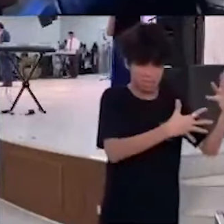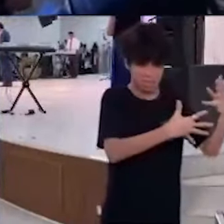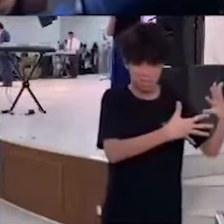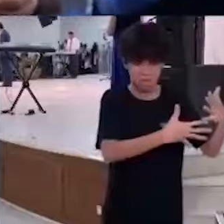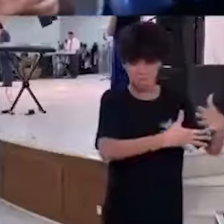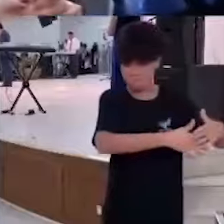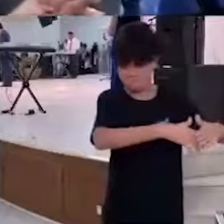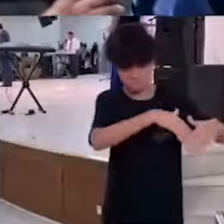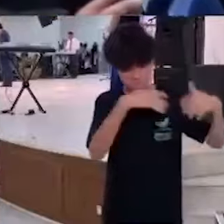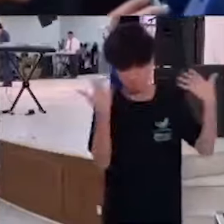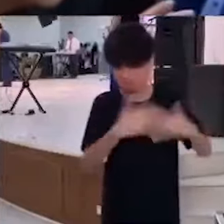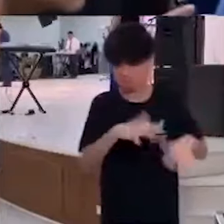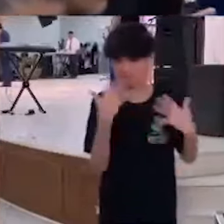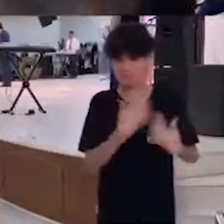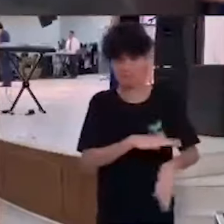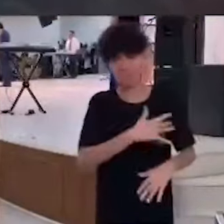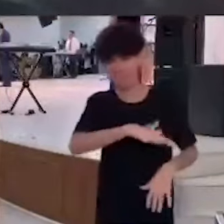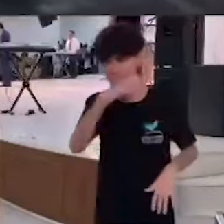estamos delante de ti,